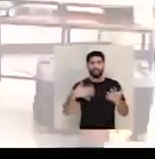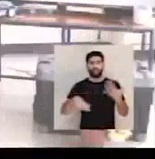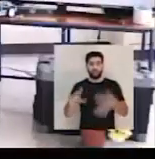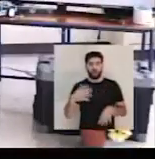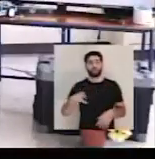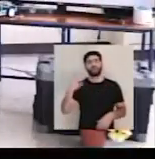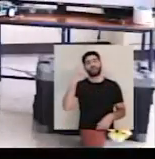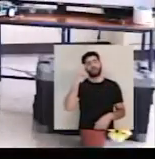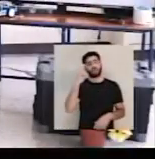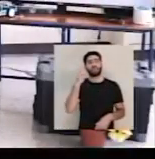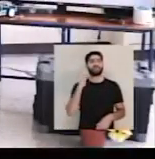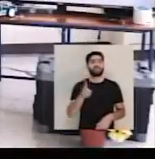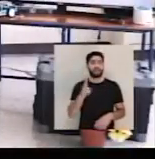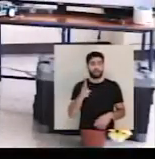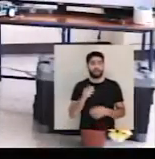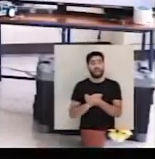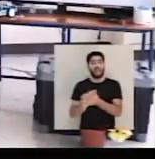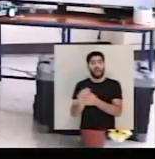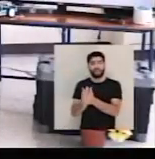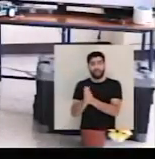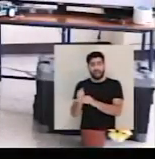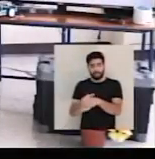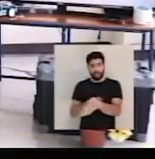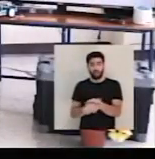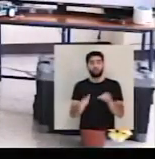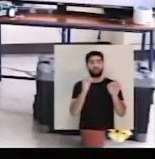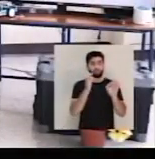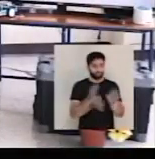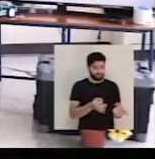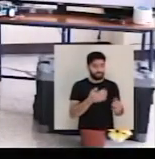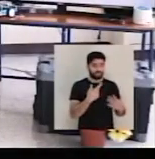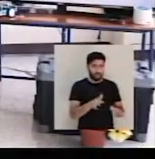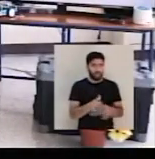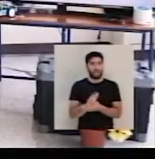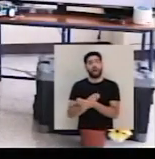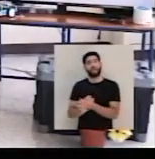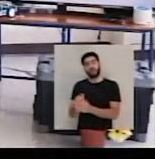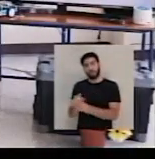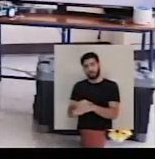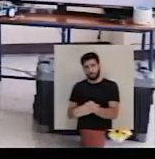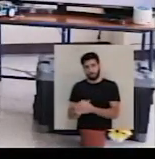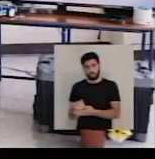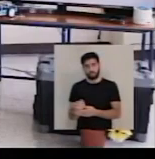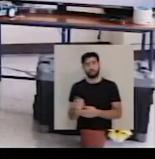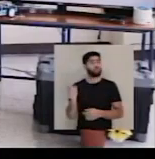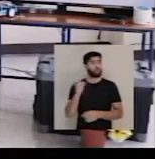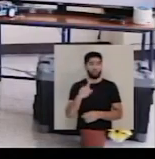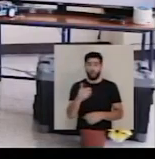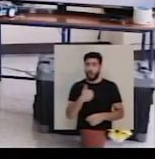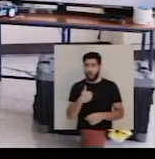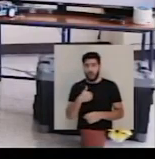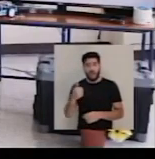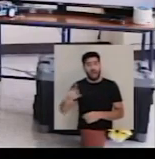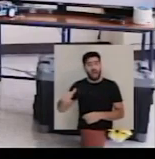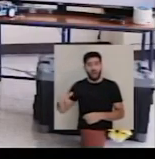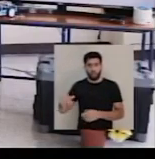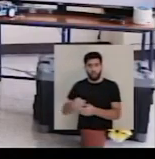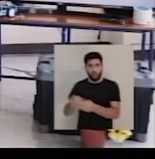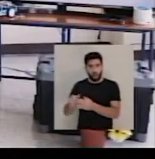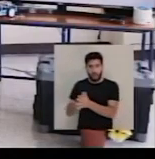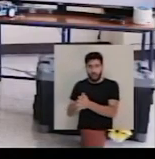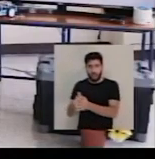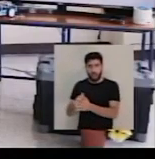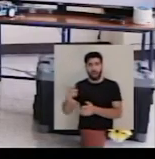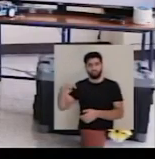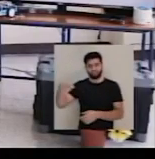casa. Recuerden siempre lavar sus manos cuando terminen de hacer cualquier actividad. Si no tienen agua y jabón, pueden hacerlo con